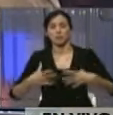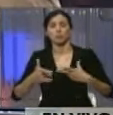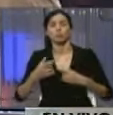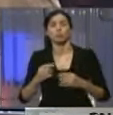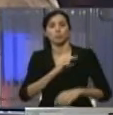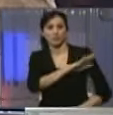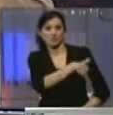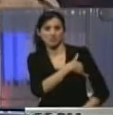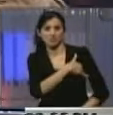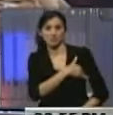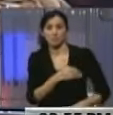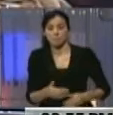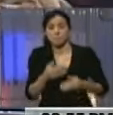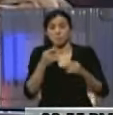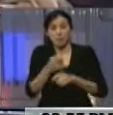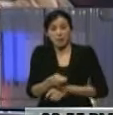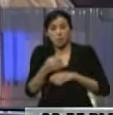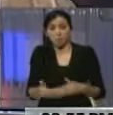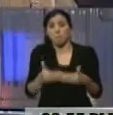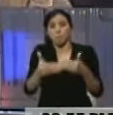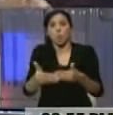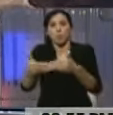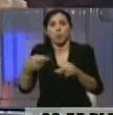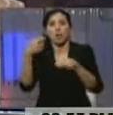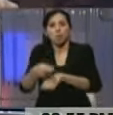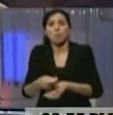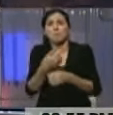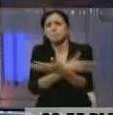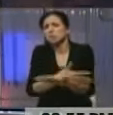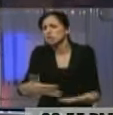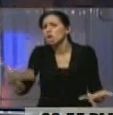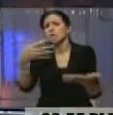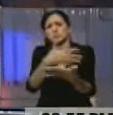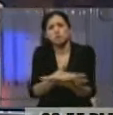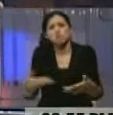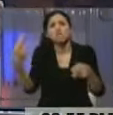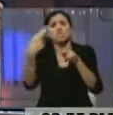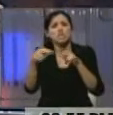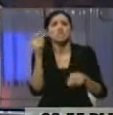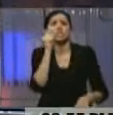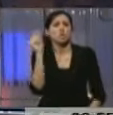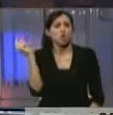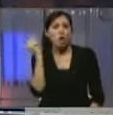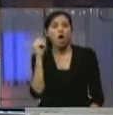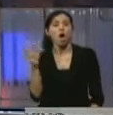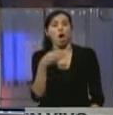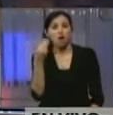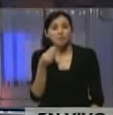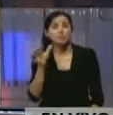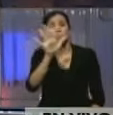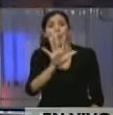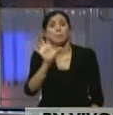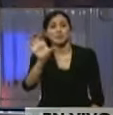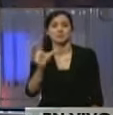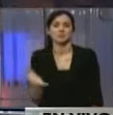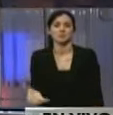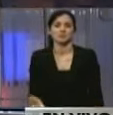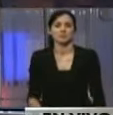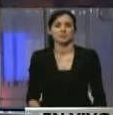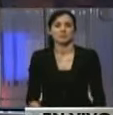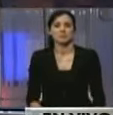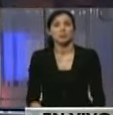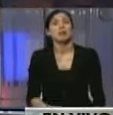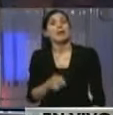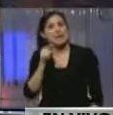universidades. Millones de niños, niñas y jóvenes del país.